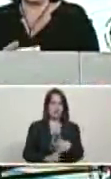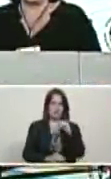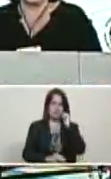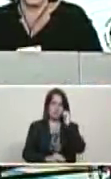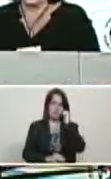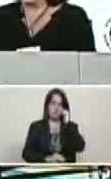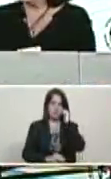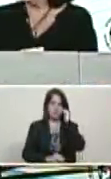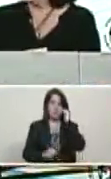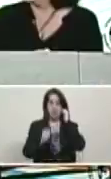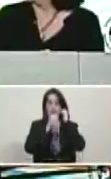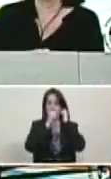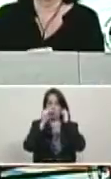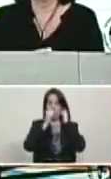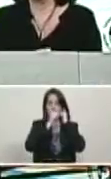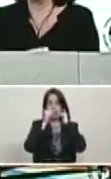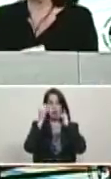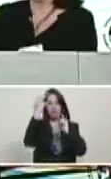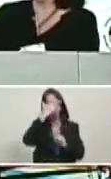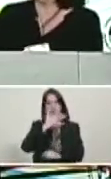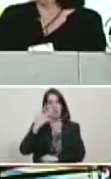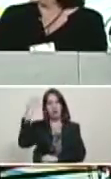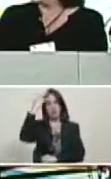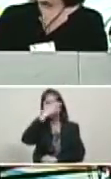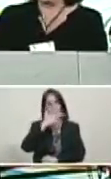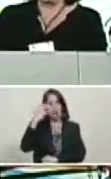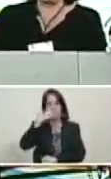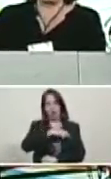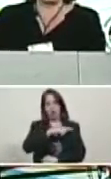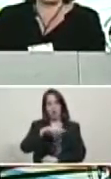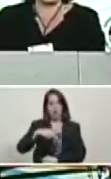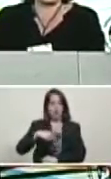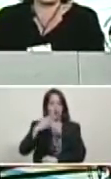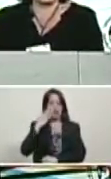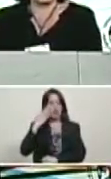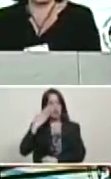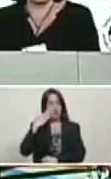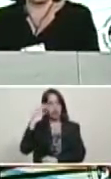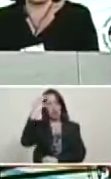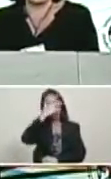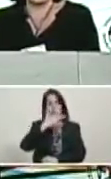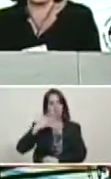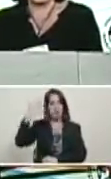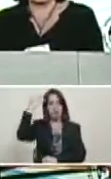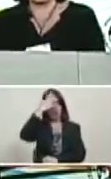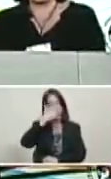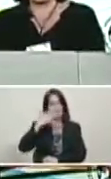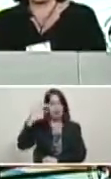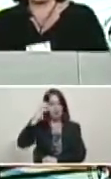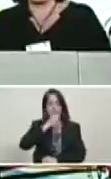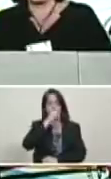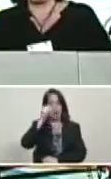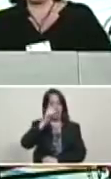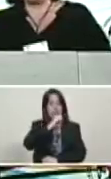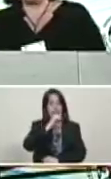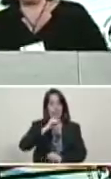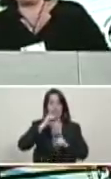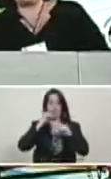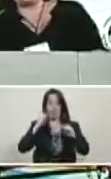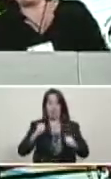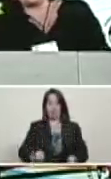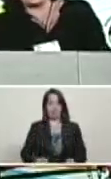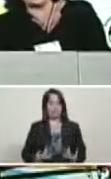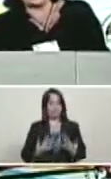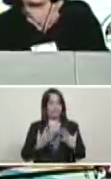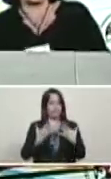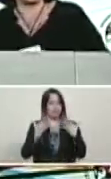y con el canto de áfrica que nuestra madre madre áfrica con ese canto profundo que lo sentimos